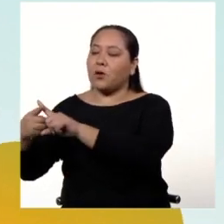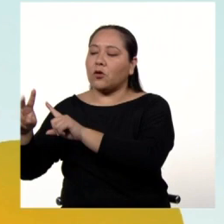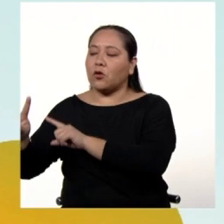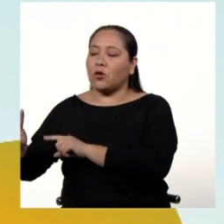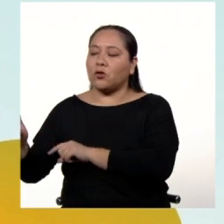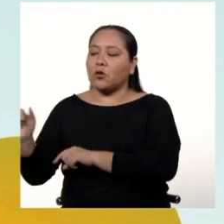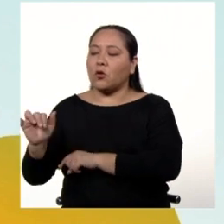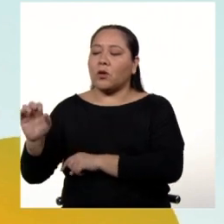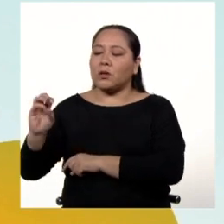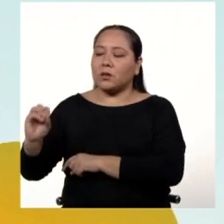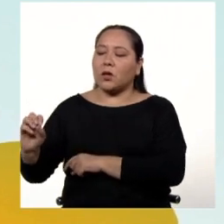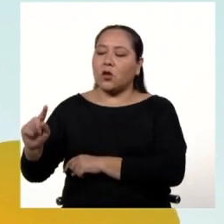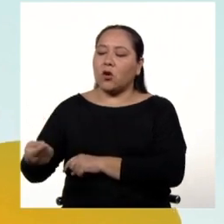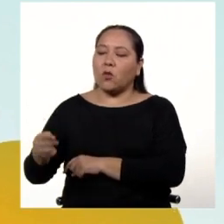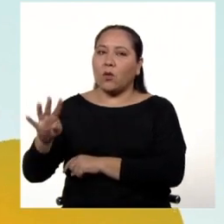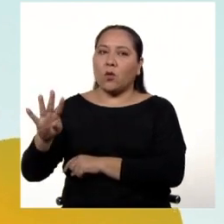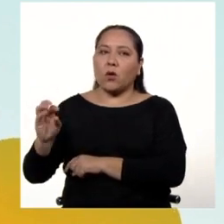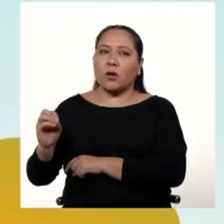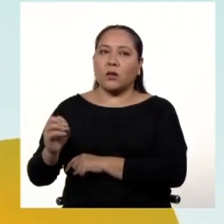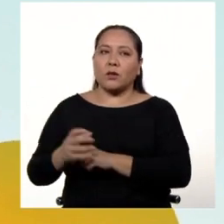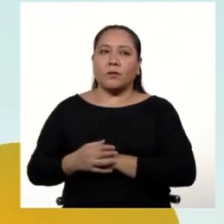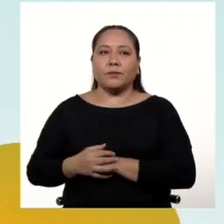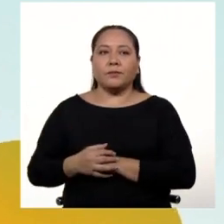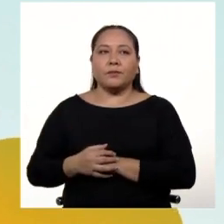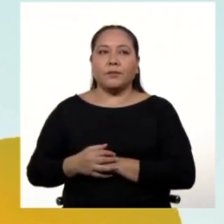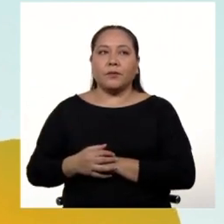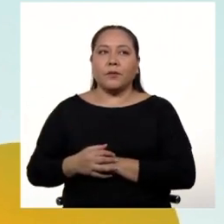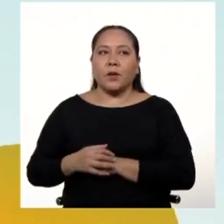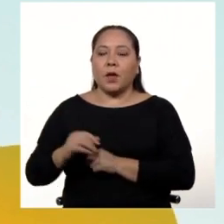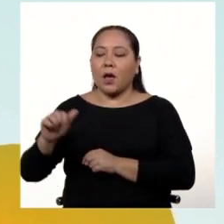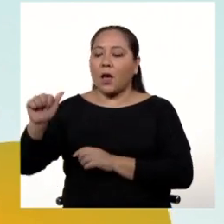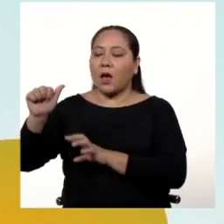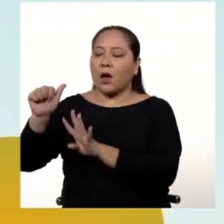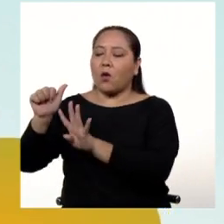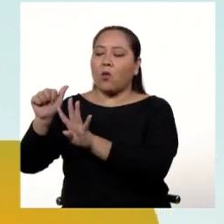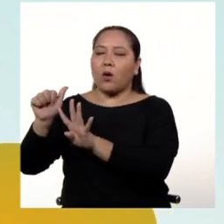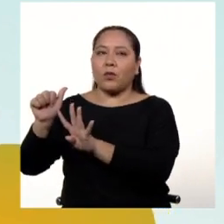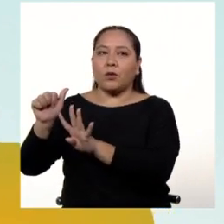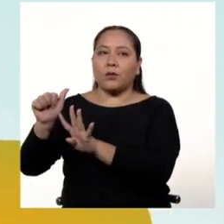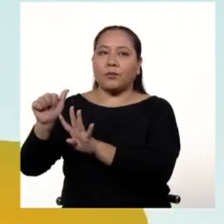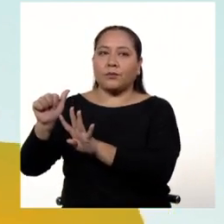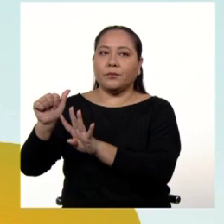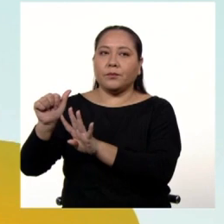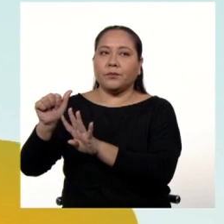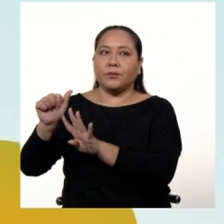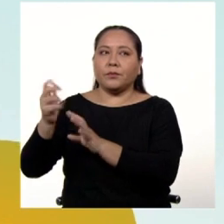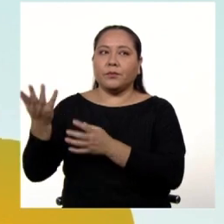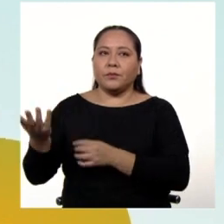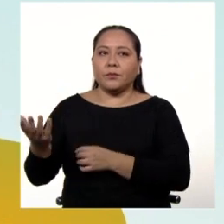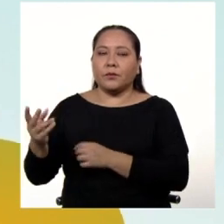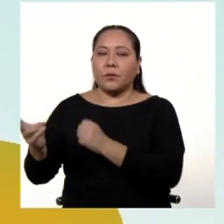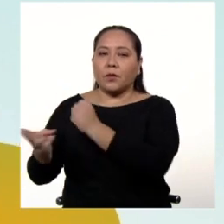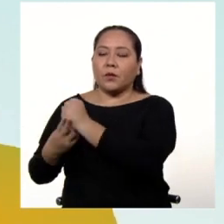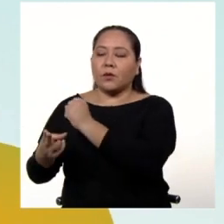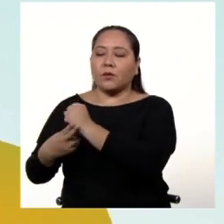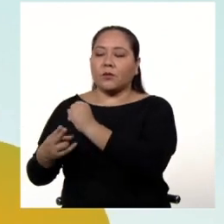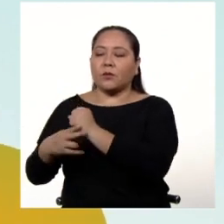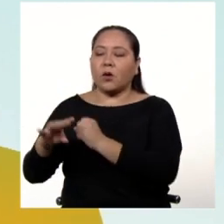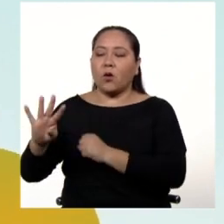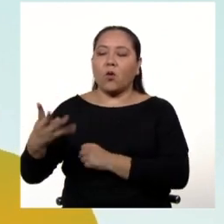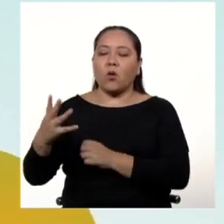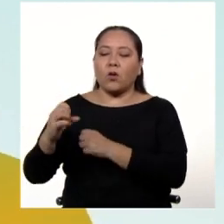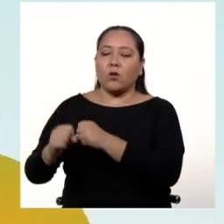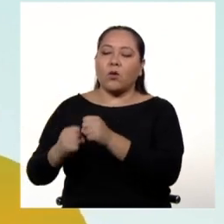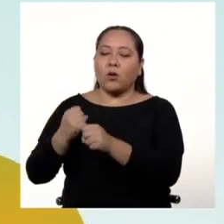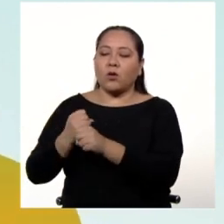igual a 0,40. Para el cuarto término a sub 4, la cantidad de ahorro en el cuarto año